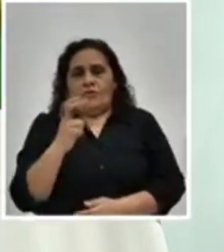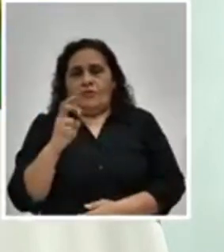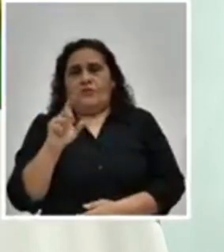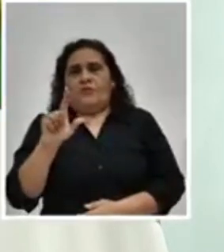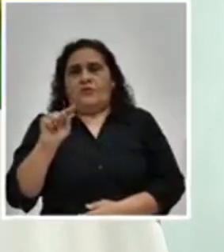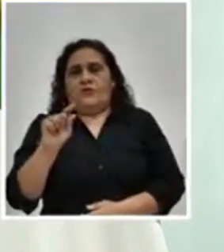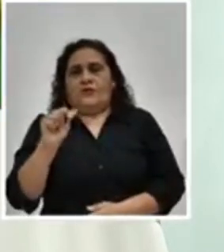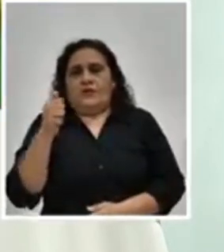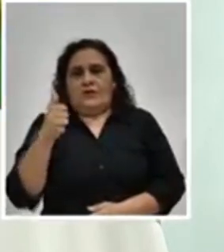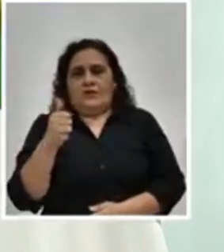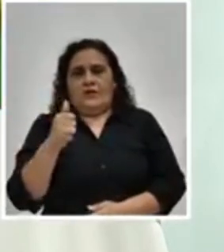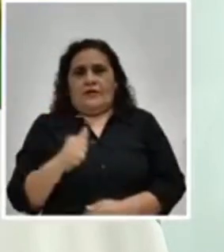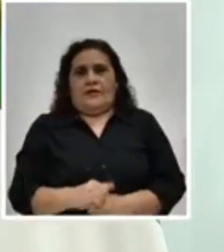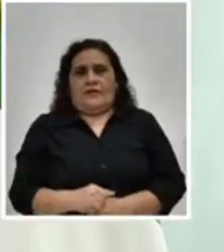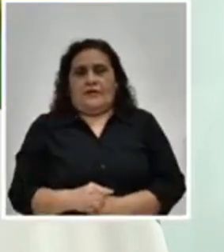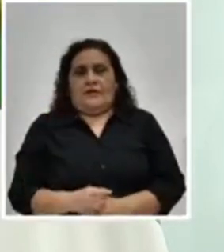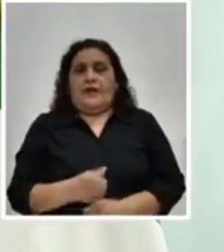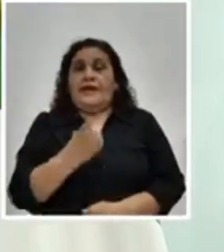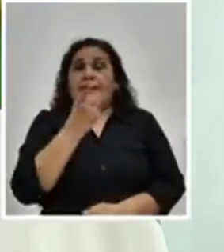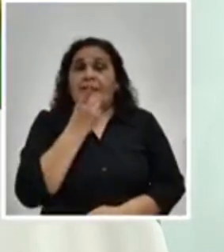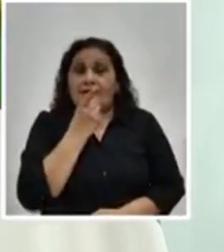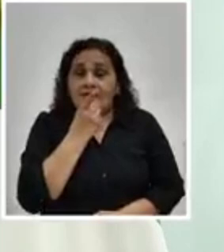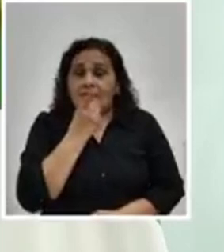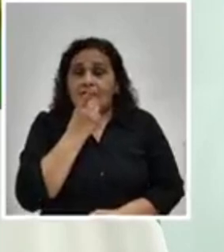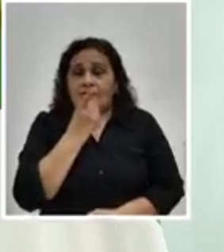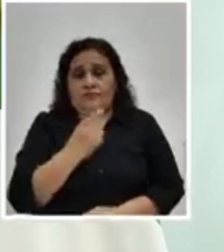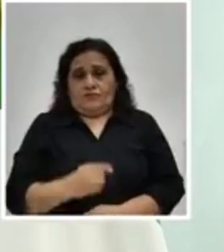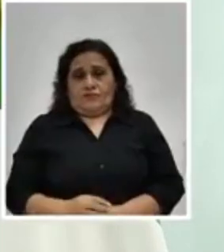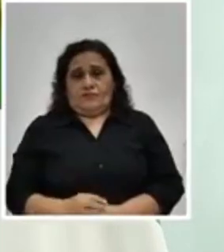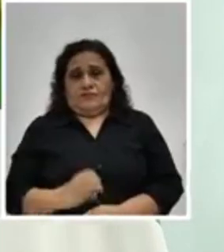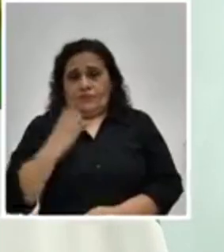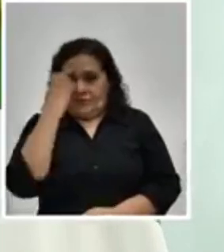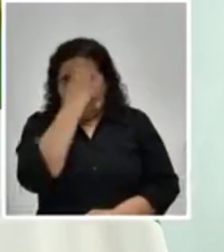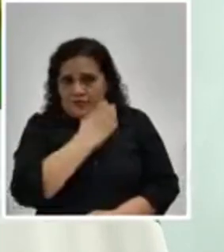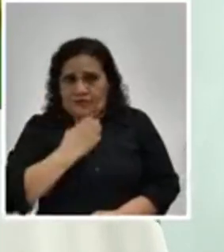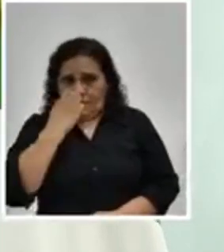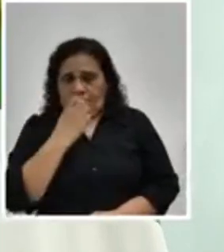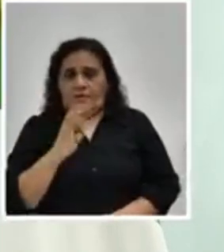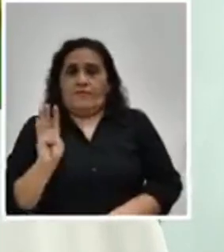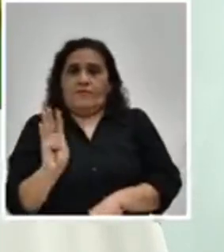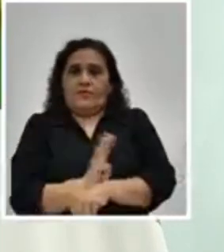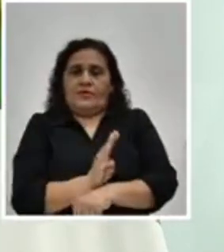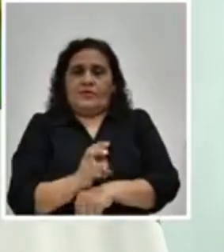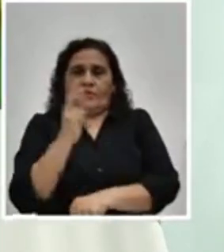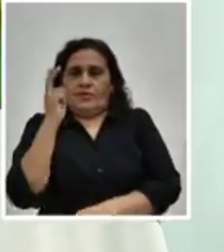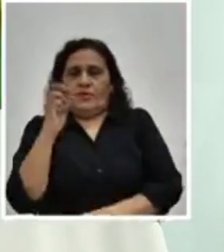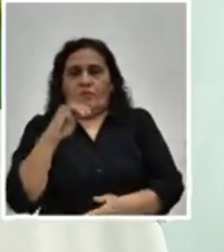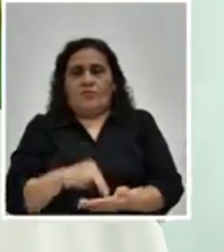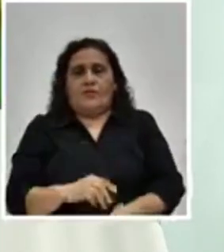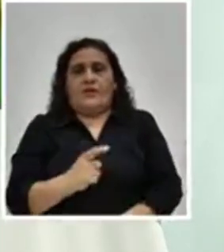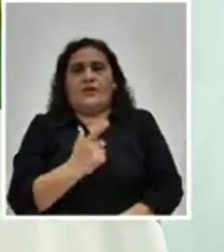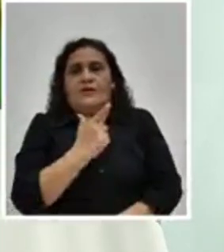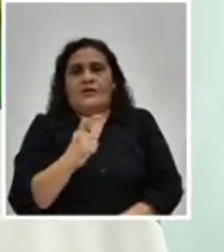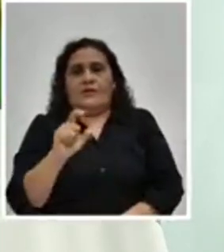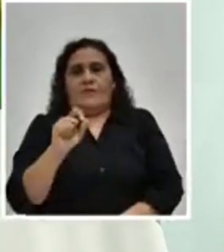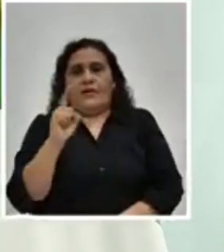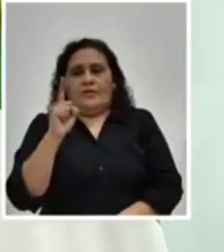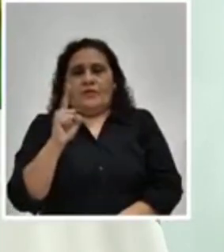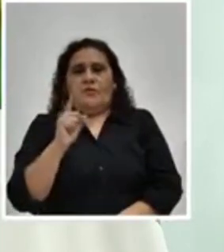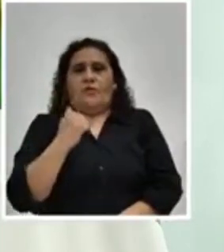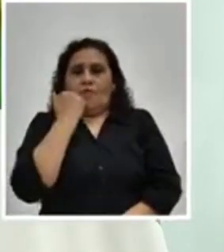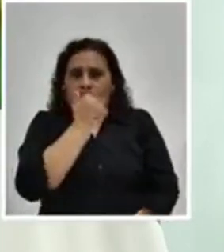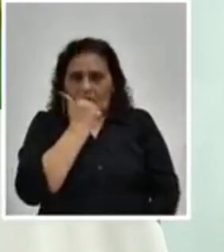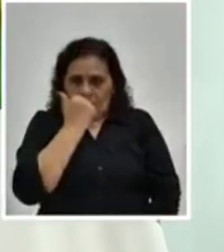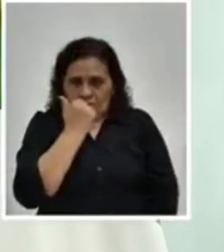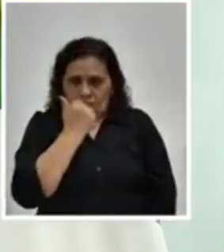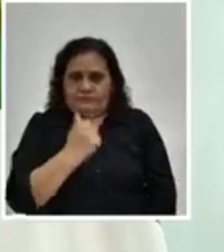25.276 dotaciones de desayunos escolares y beneficiando a 2.721 alumnos de nuestro